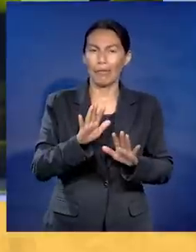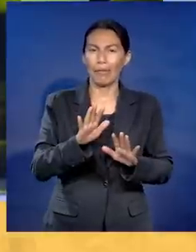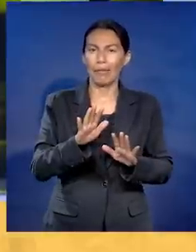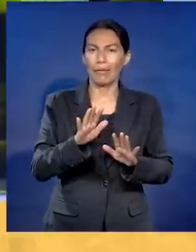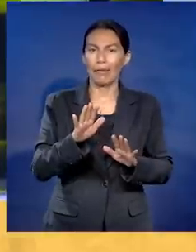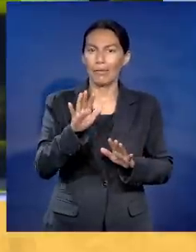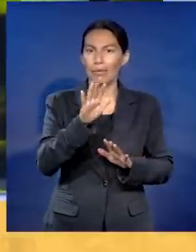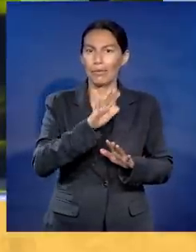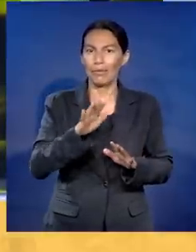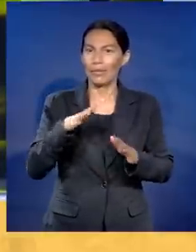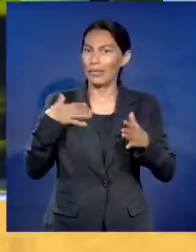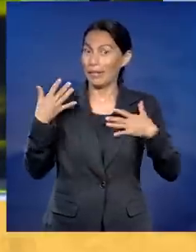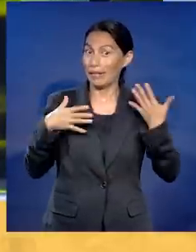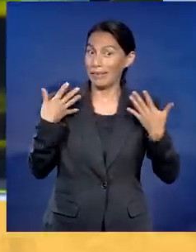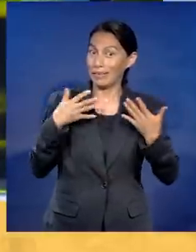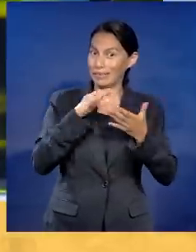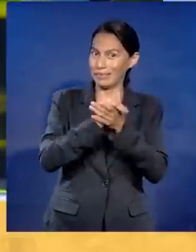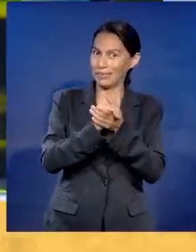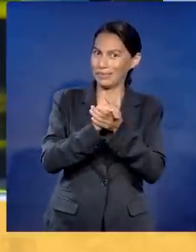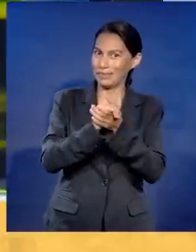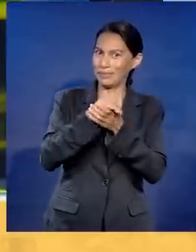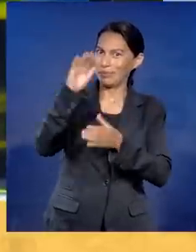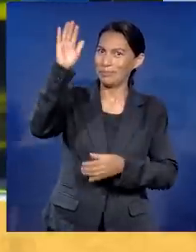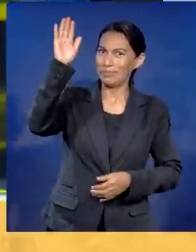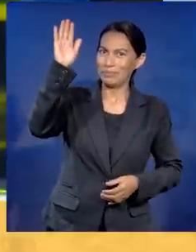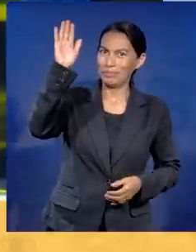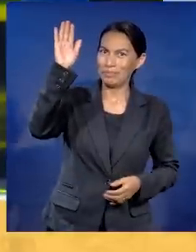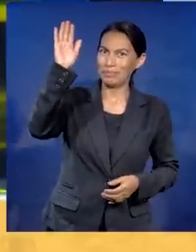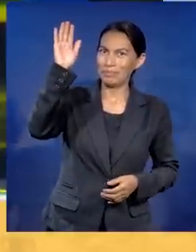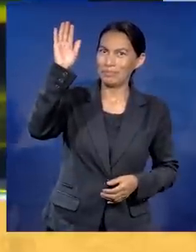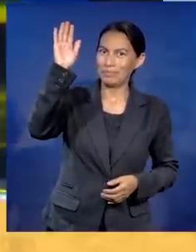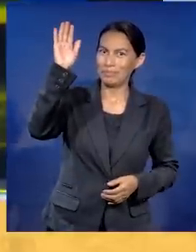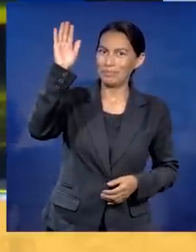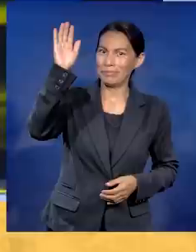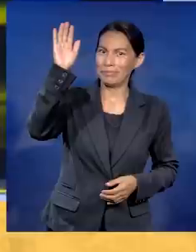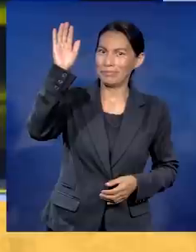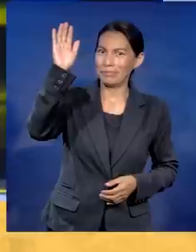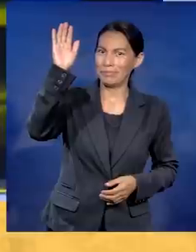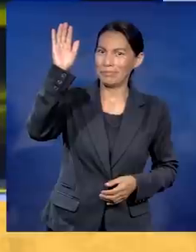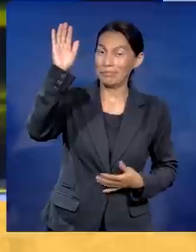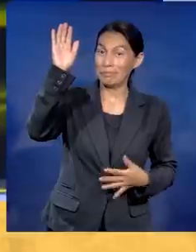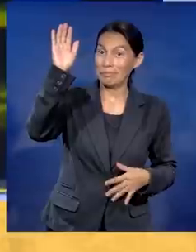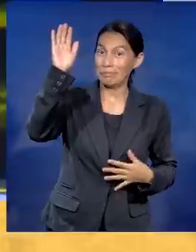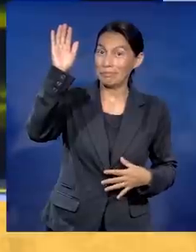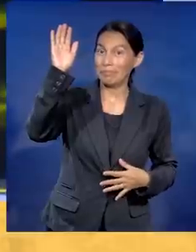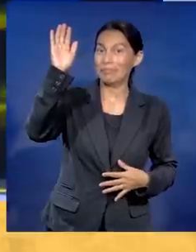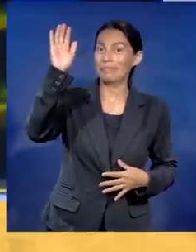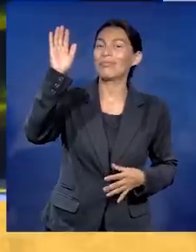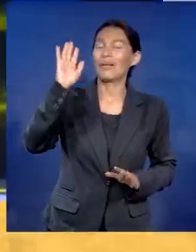Ahora, déjenla arriba todos los que están felices y casados, que no es lo mismo.